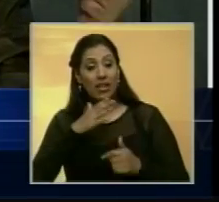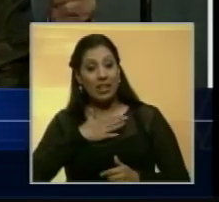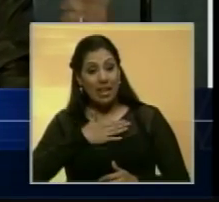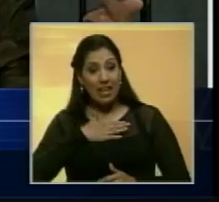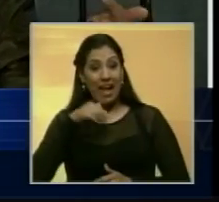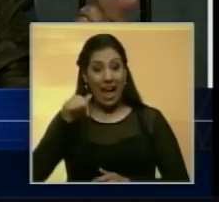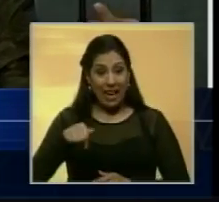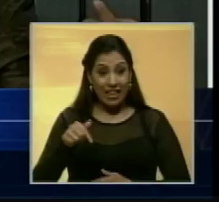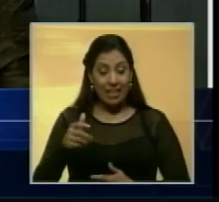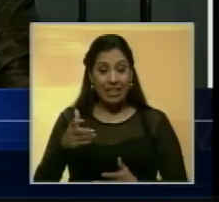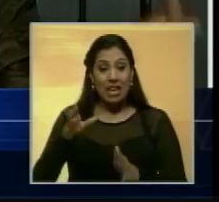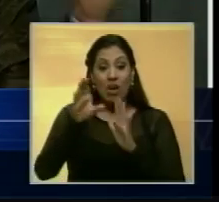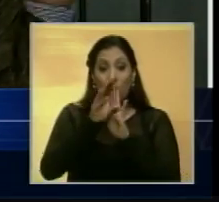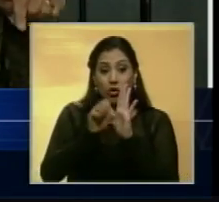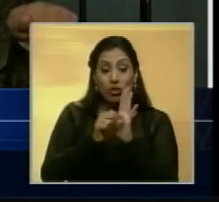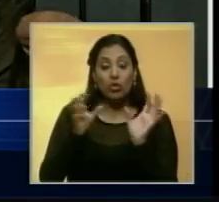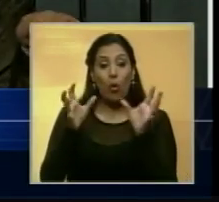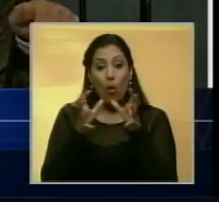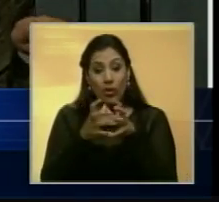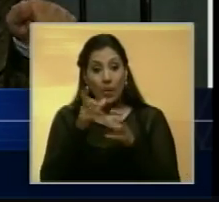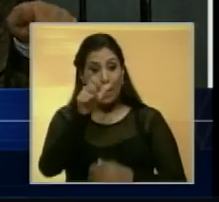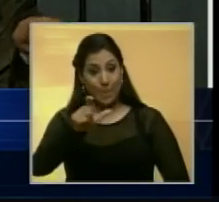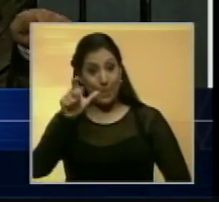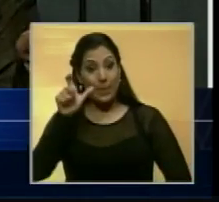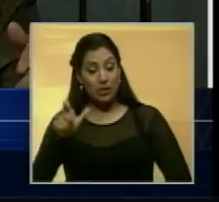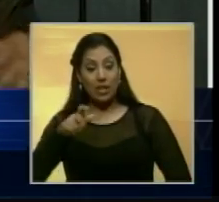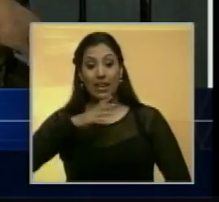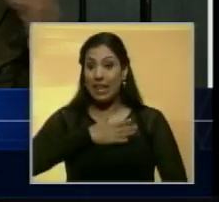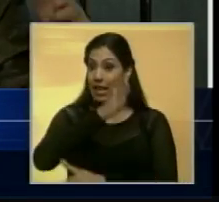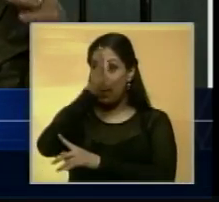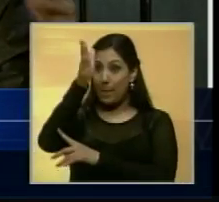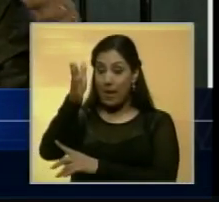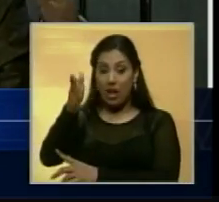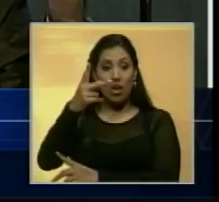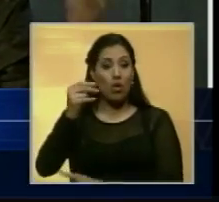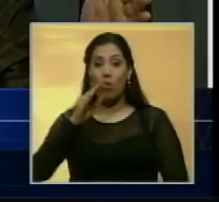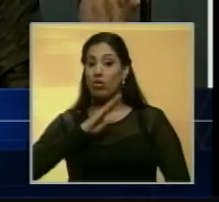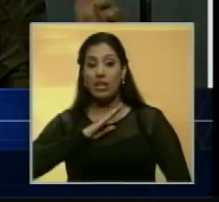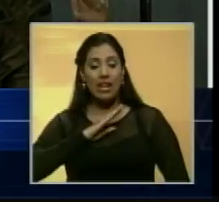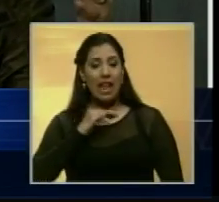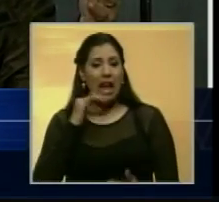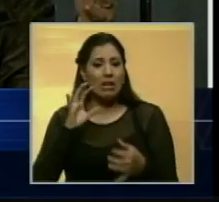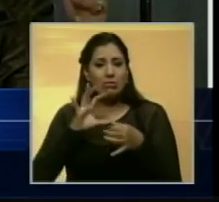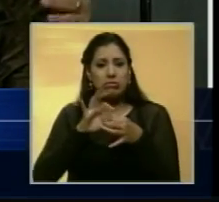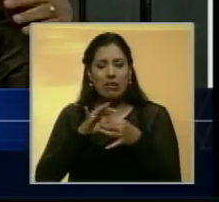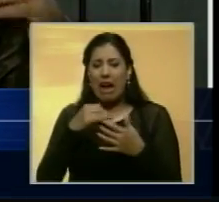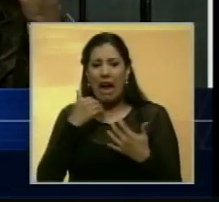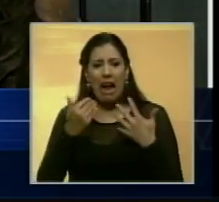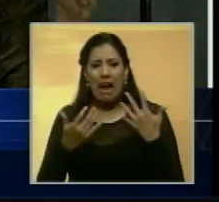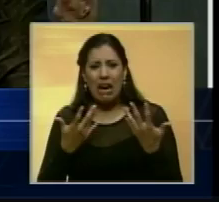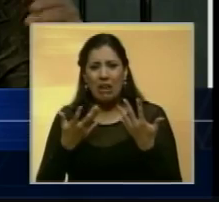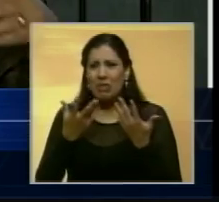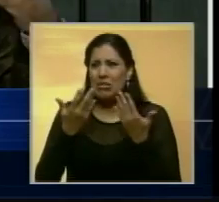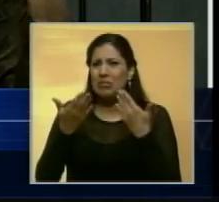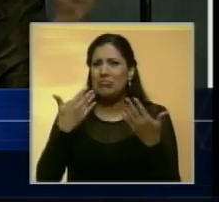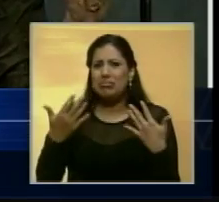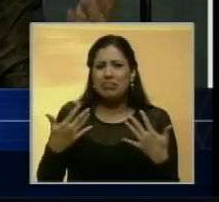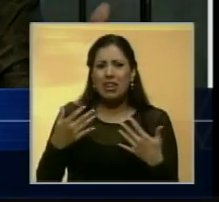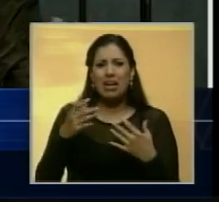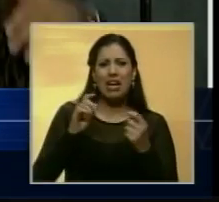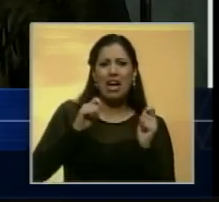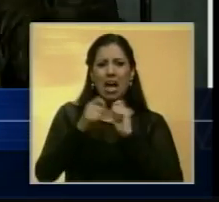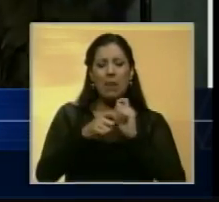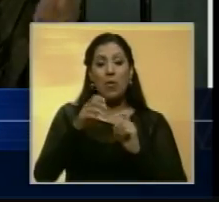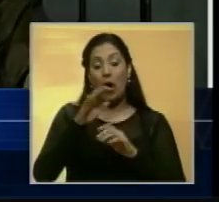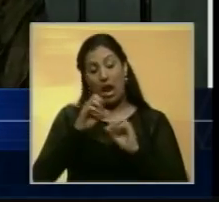constituido y por esa gente que iba a ir allá no tienen ninguna relación, ni ninguna relevancia, ni ninguna